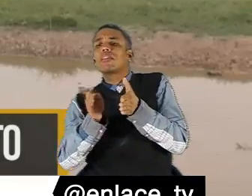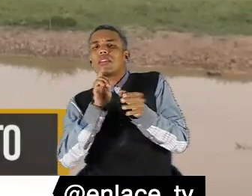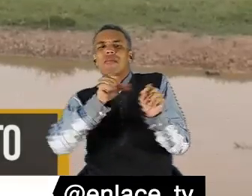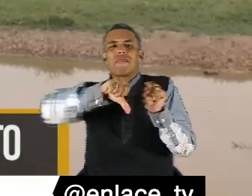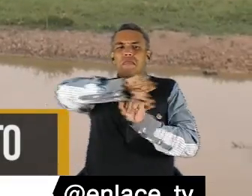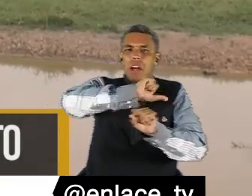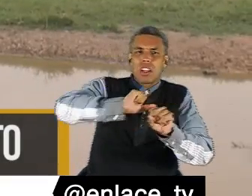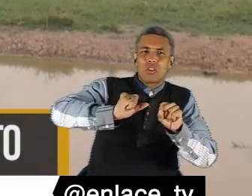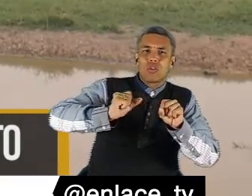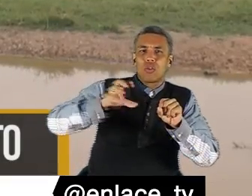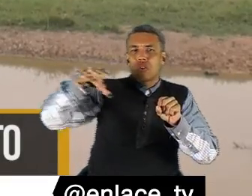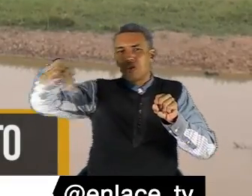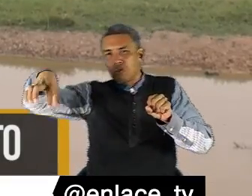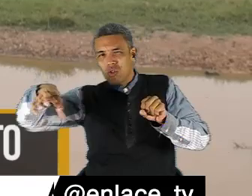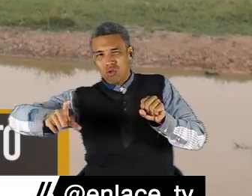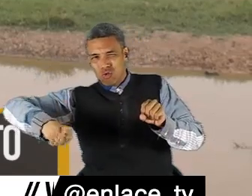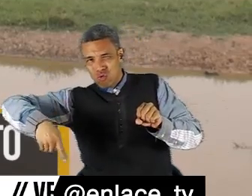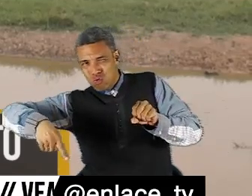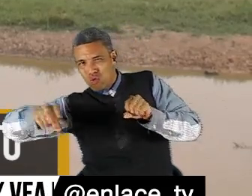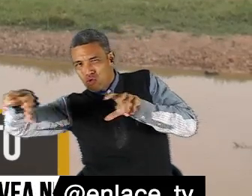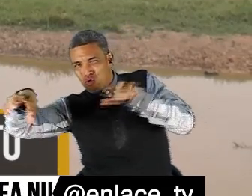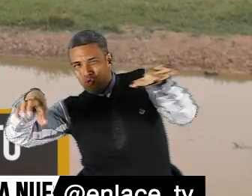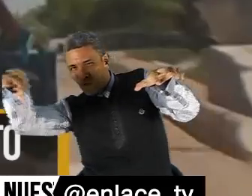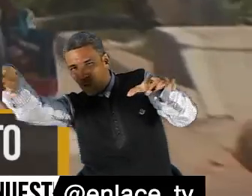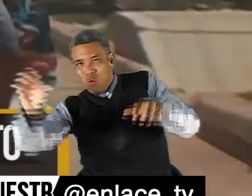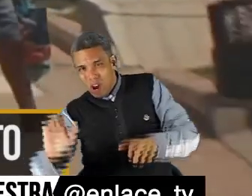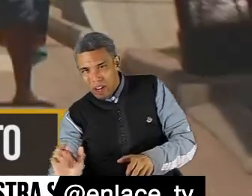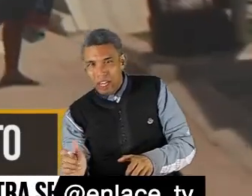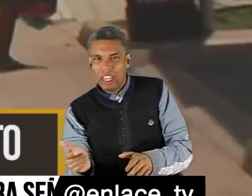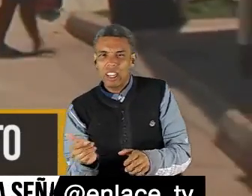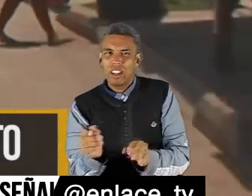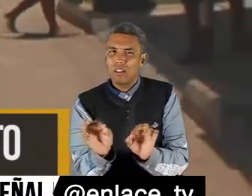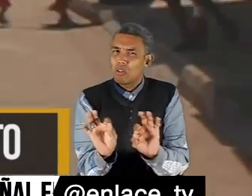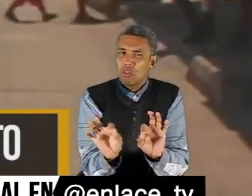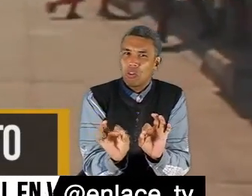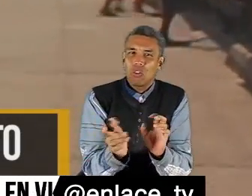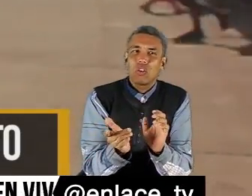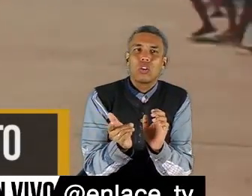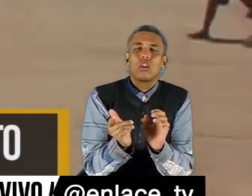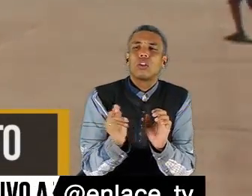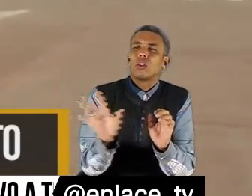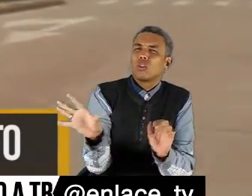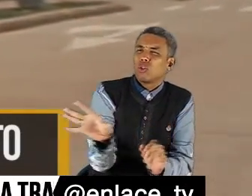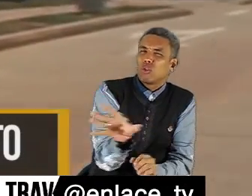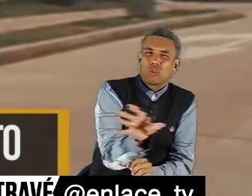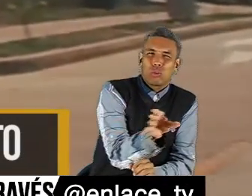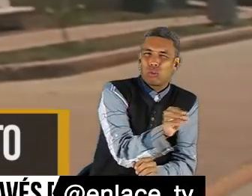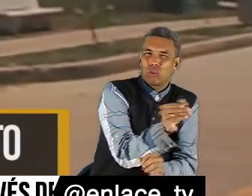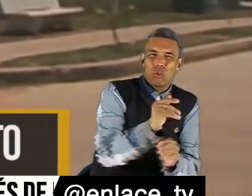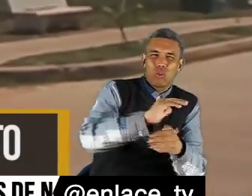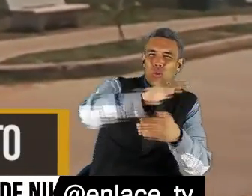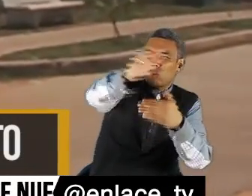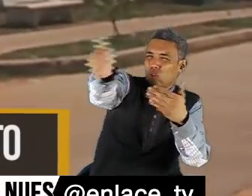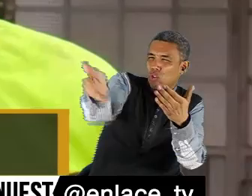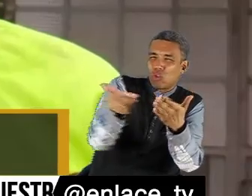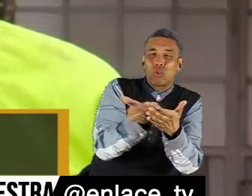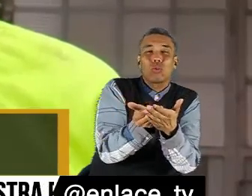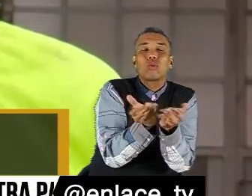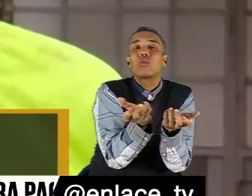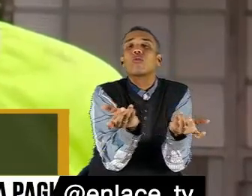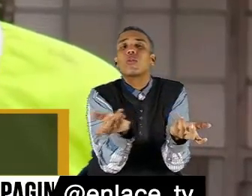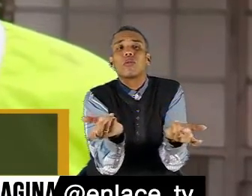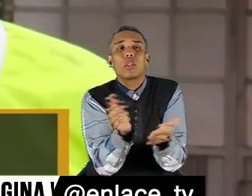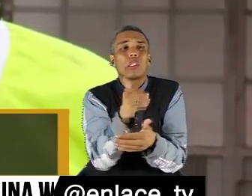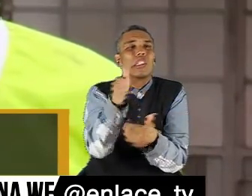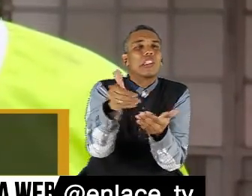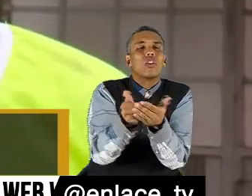y también todo lo que se ve con el corregimiento, o sea, ¿cómo te diría? Todos los